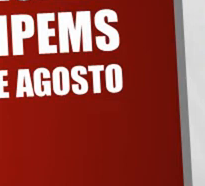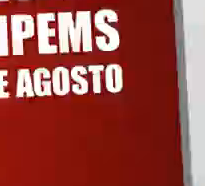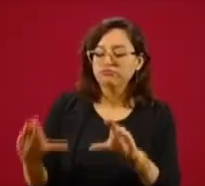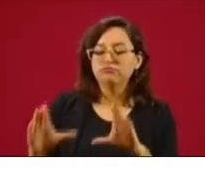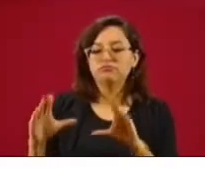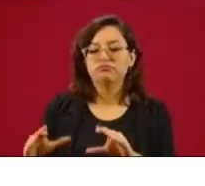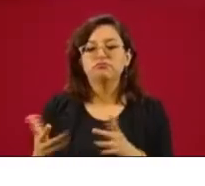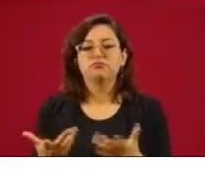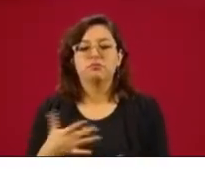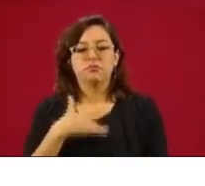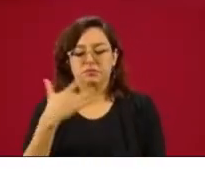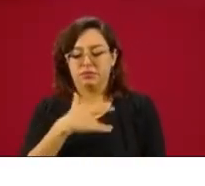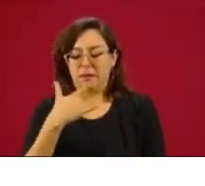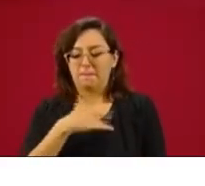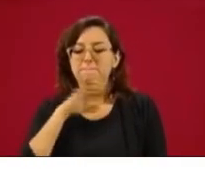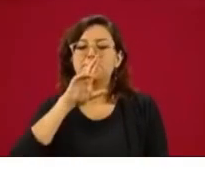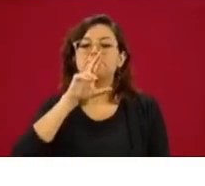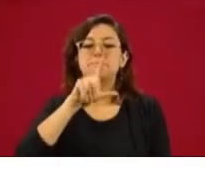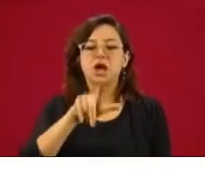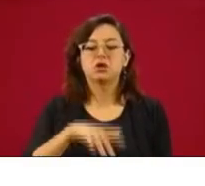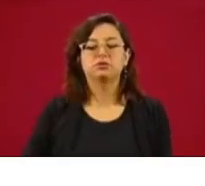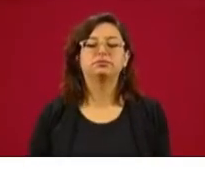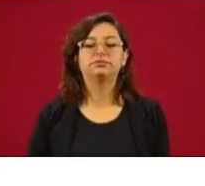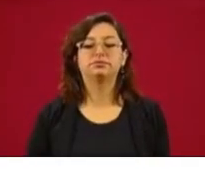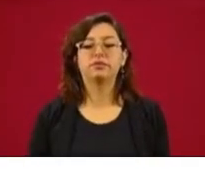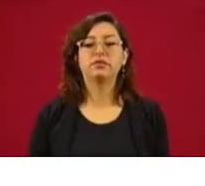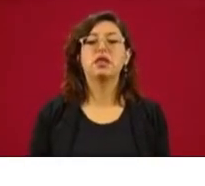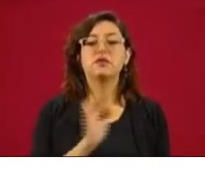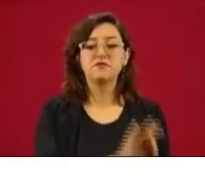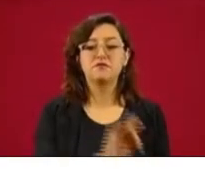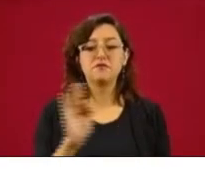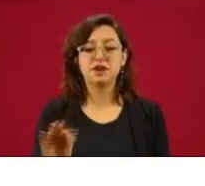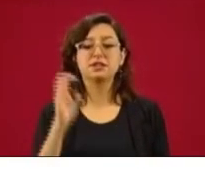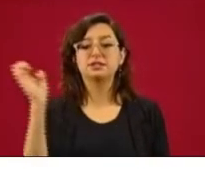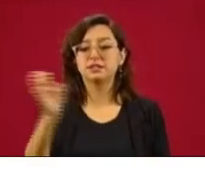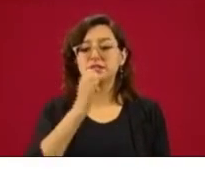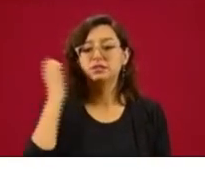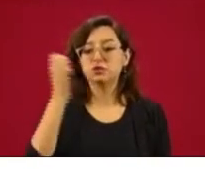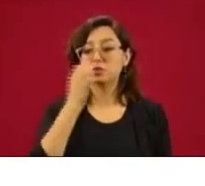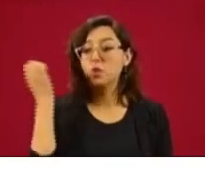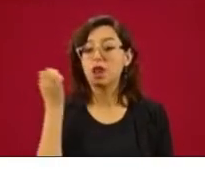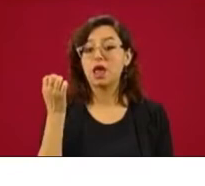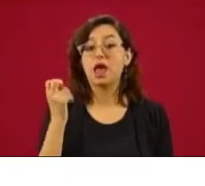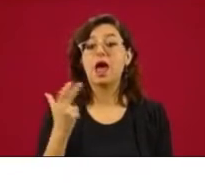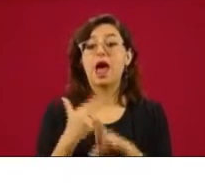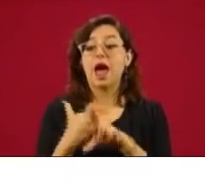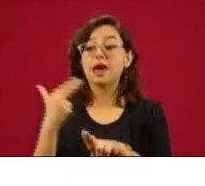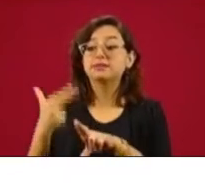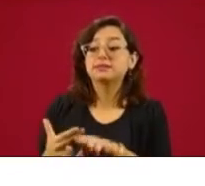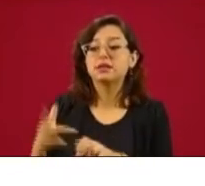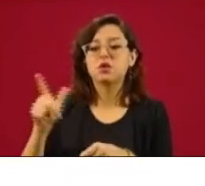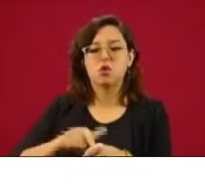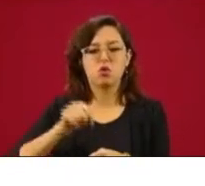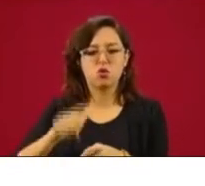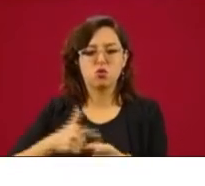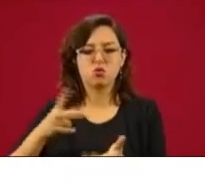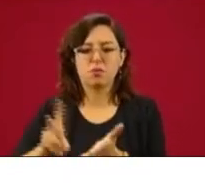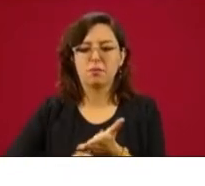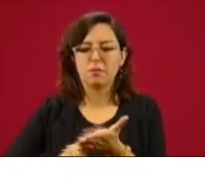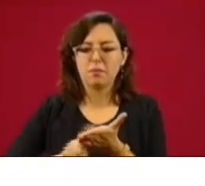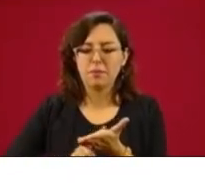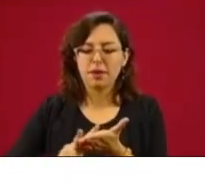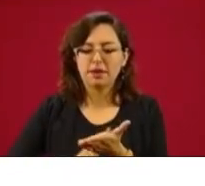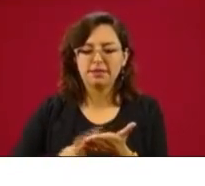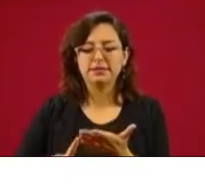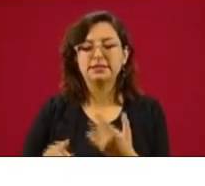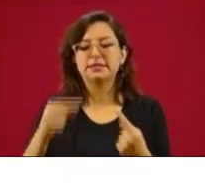El calendario escolar que estamos proponiendo, siempre y cuando el semáforo sanitario esté en verde, el regreso